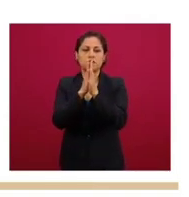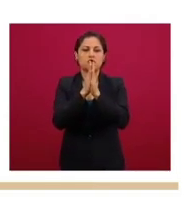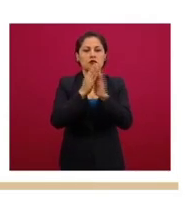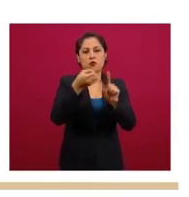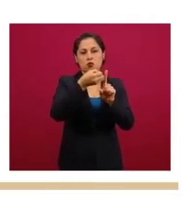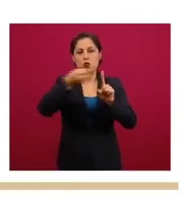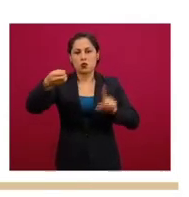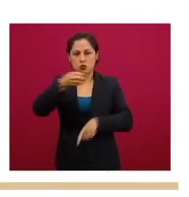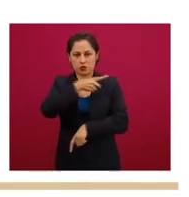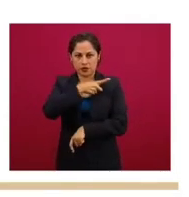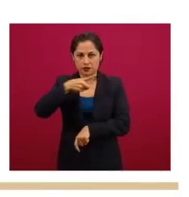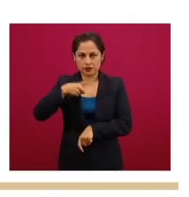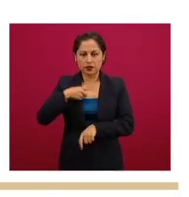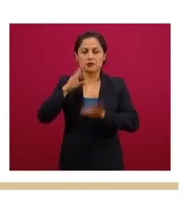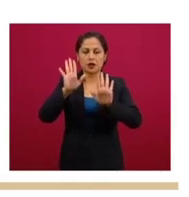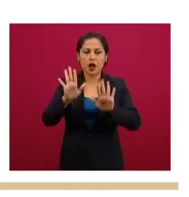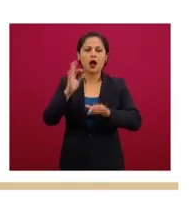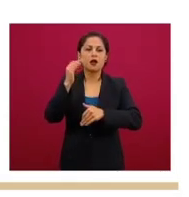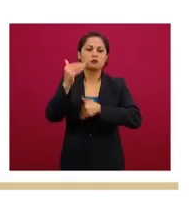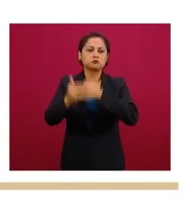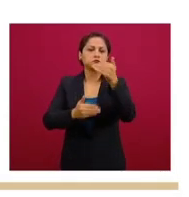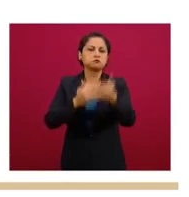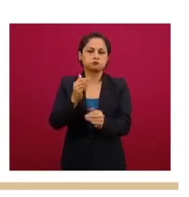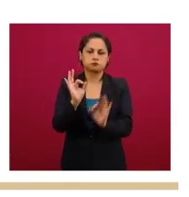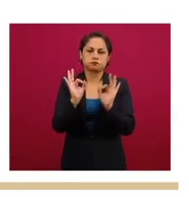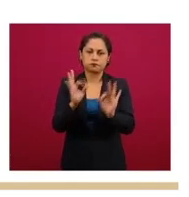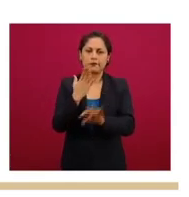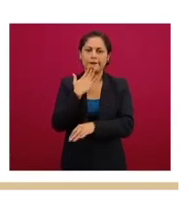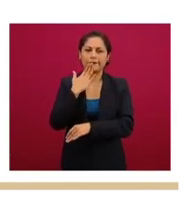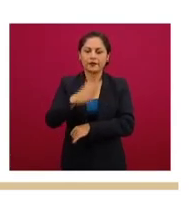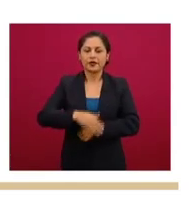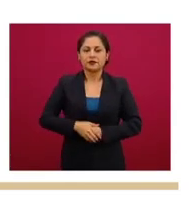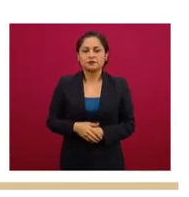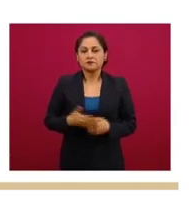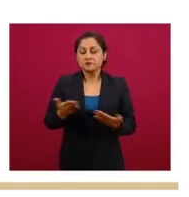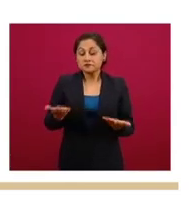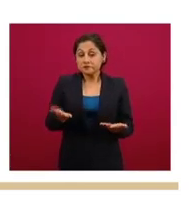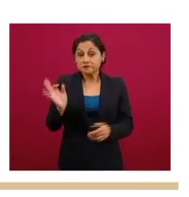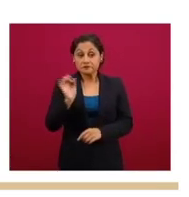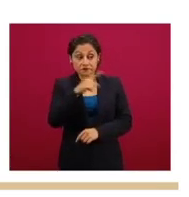organizadamente, salen bien. ¿Qué padecimientos